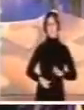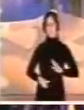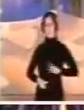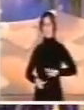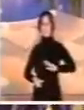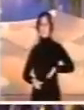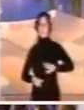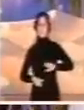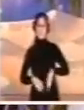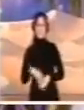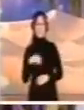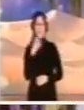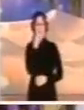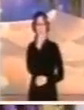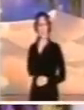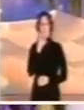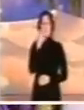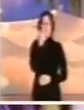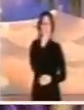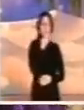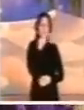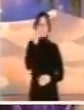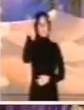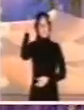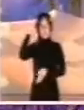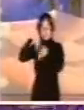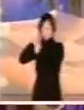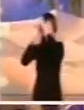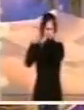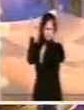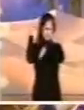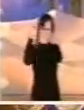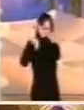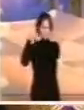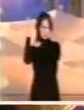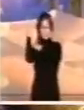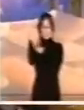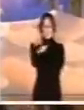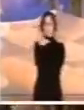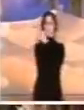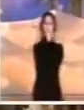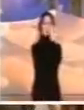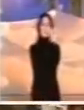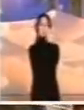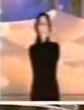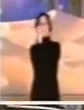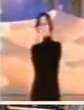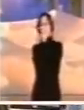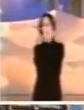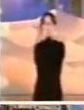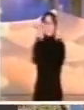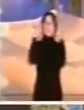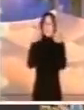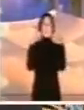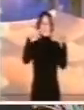Cuenta una leyenda milenaria que esta trompeta tiene alma. Fue